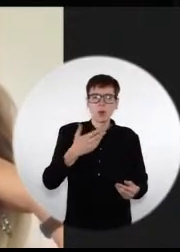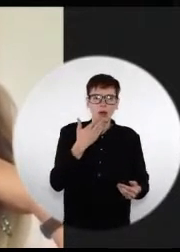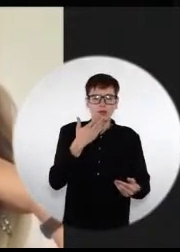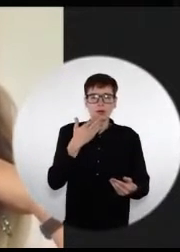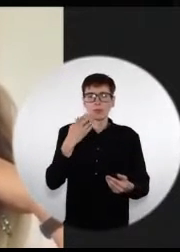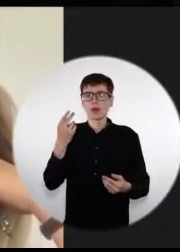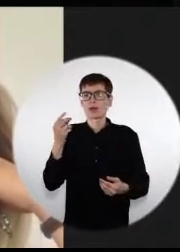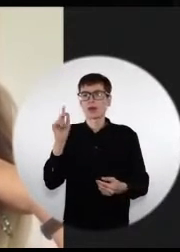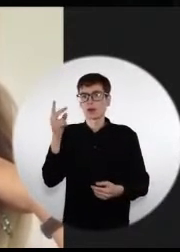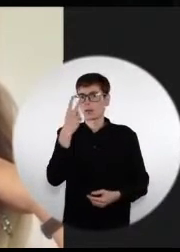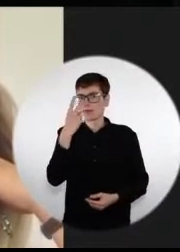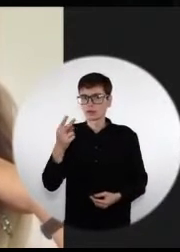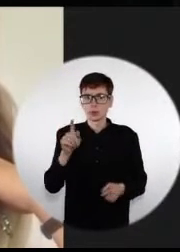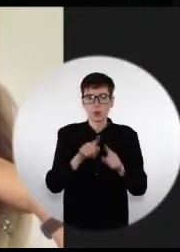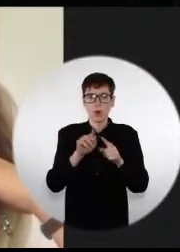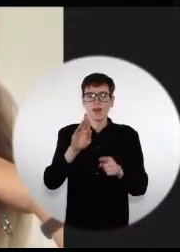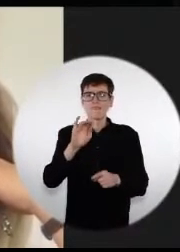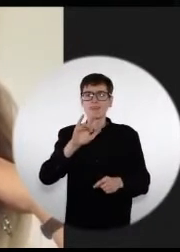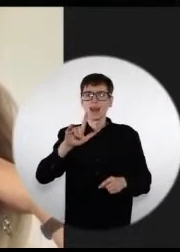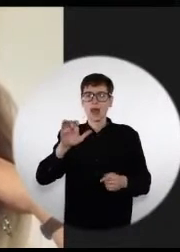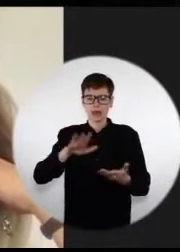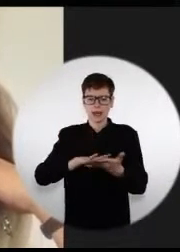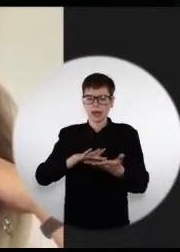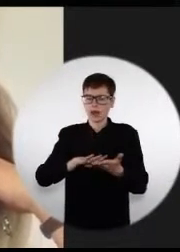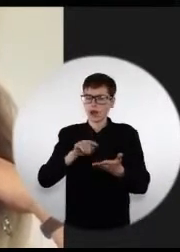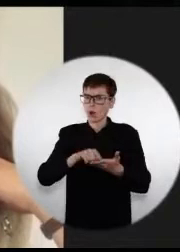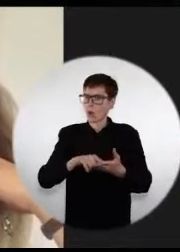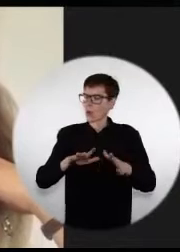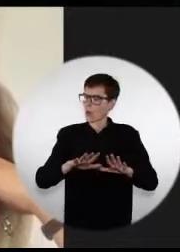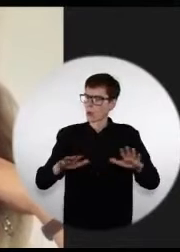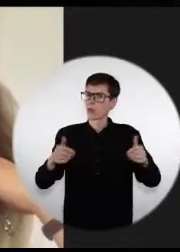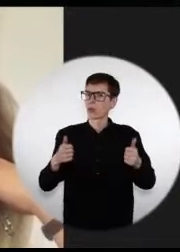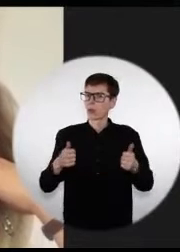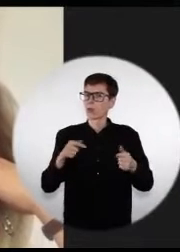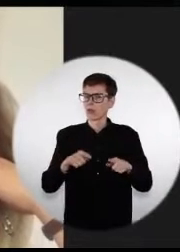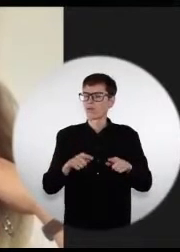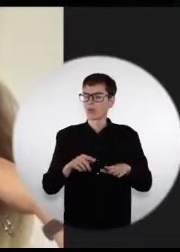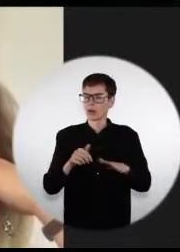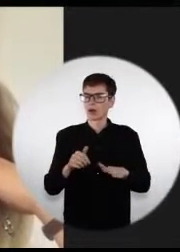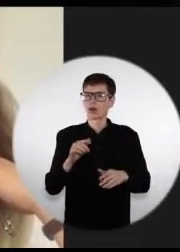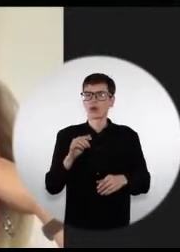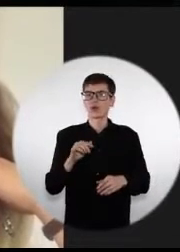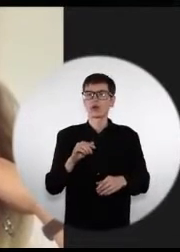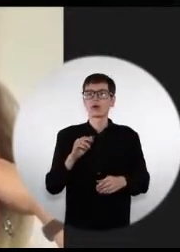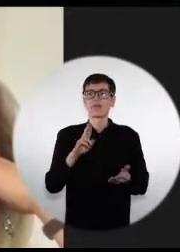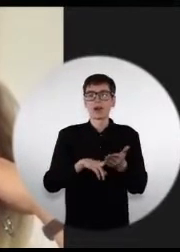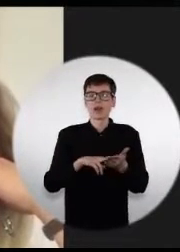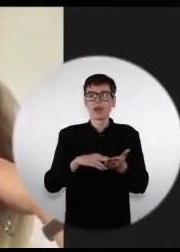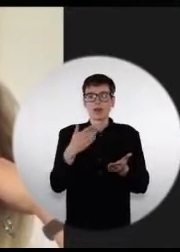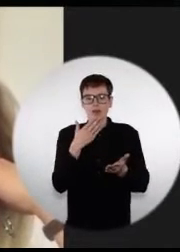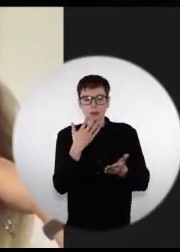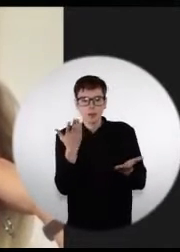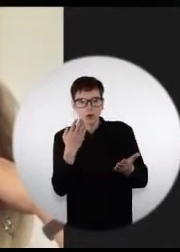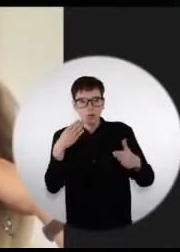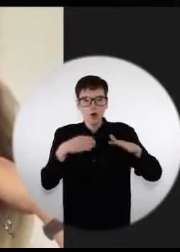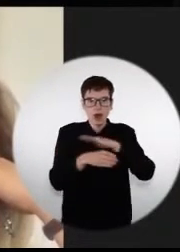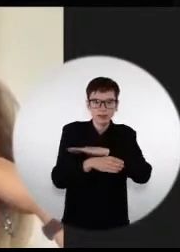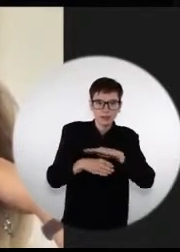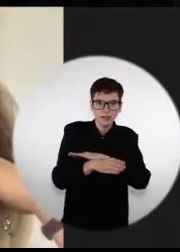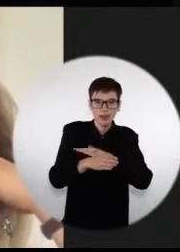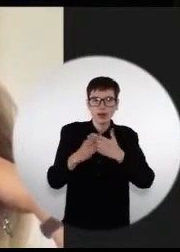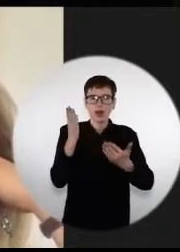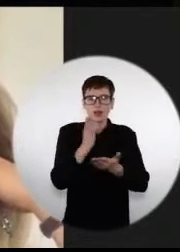verbales me parece que todos los lenguajes introducir hablando de la discapacidad visual creo que el braille la el lenguaje táctil es extraordinario